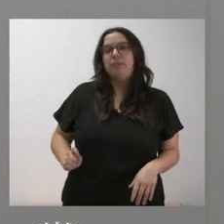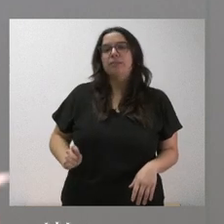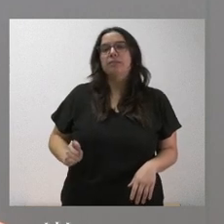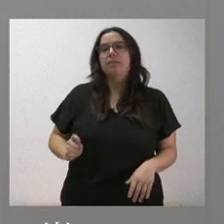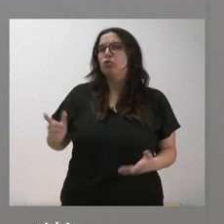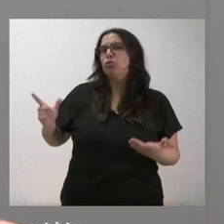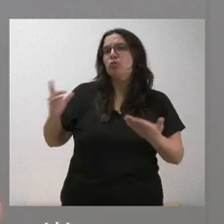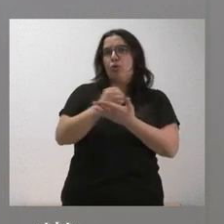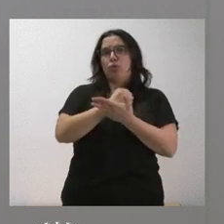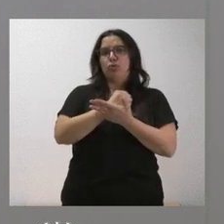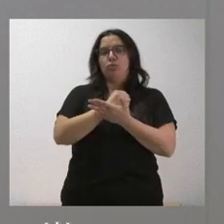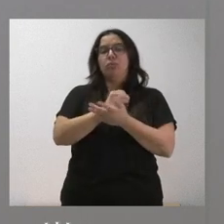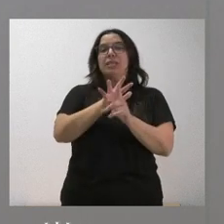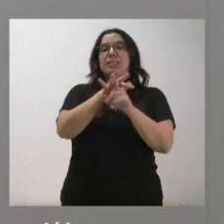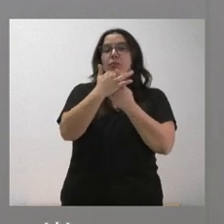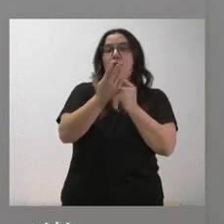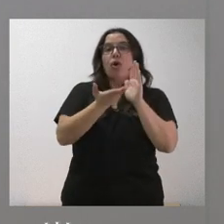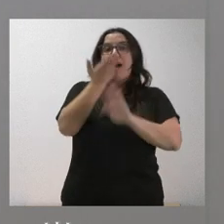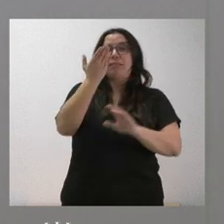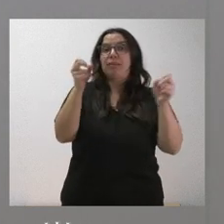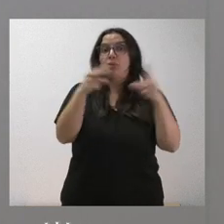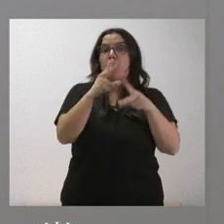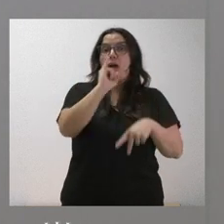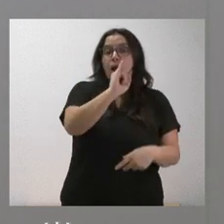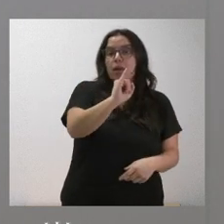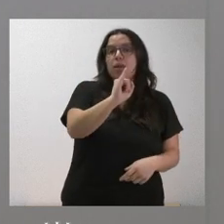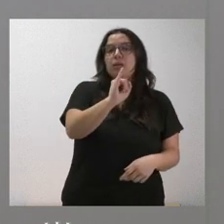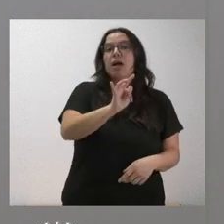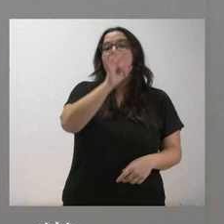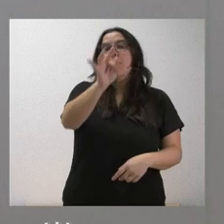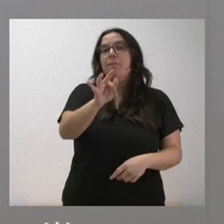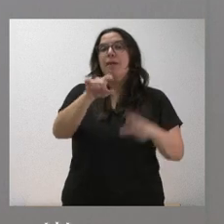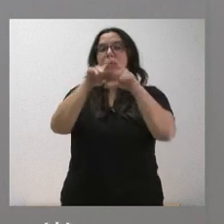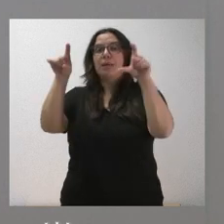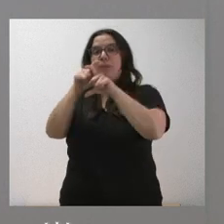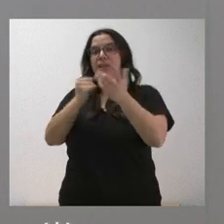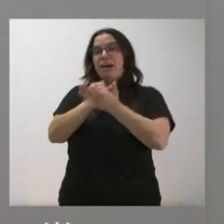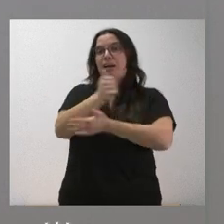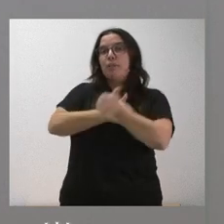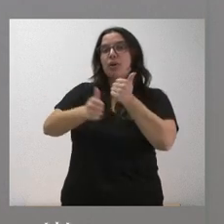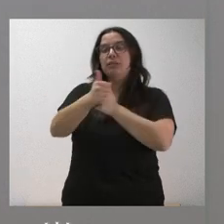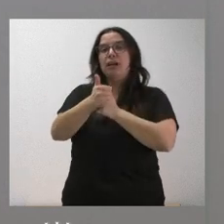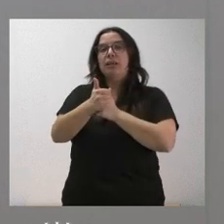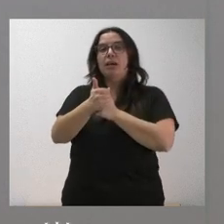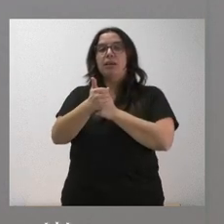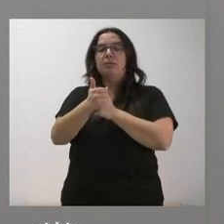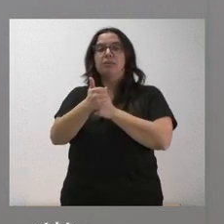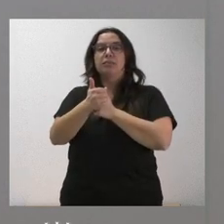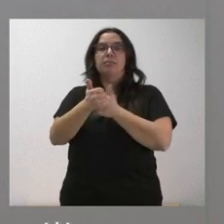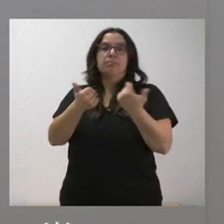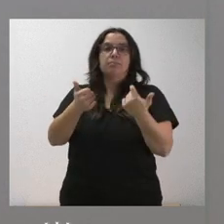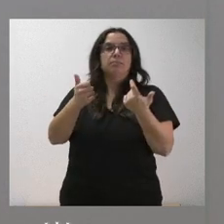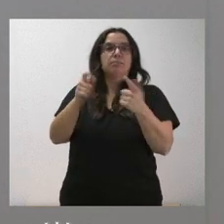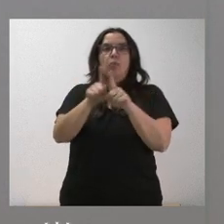agricultores en situación de alta en la seguridad social y a las explotaciones agrarias prioritarias a título de